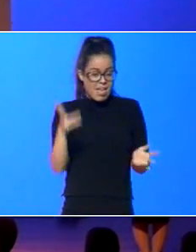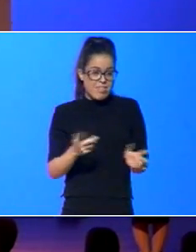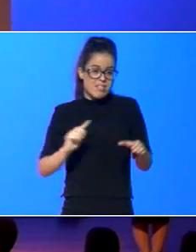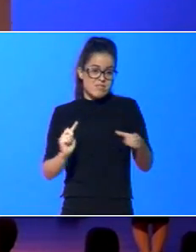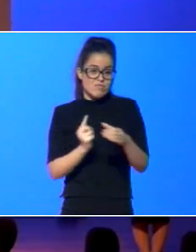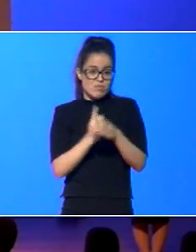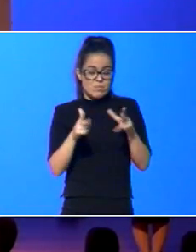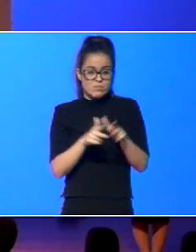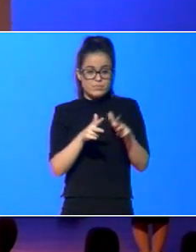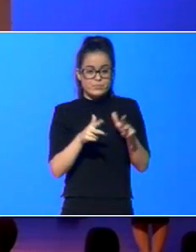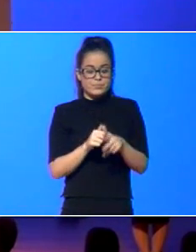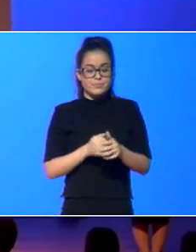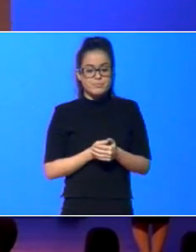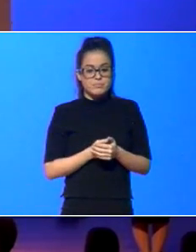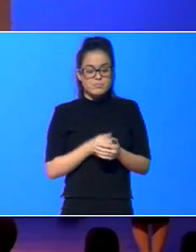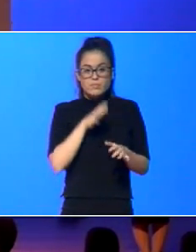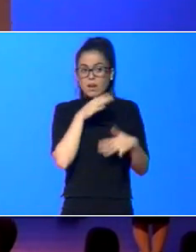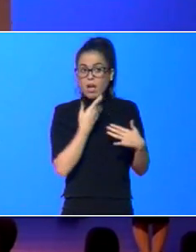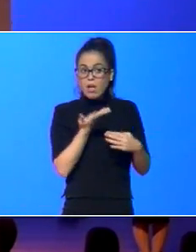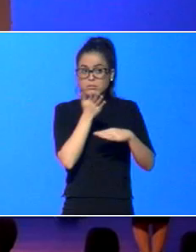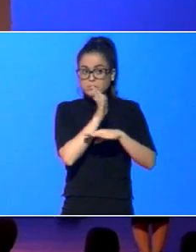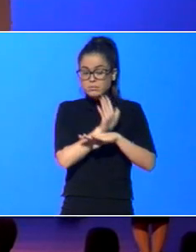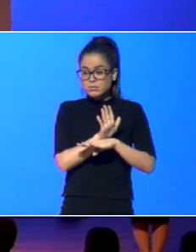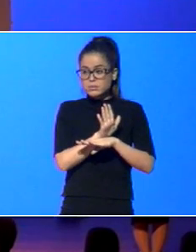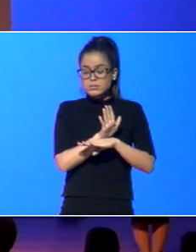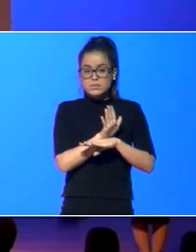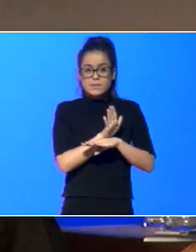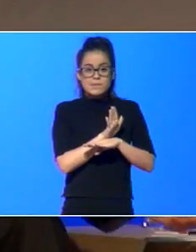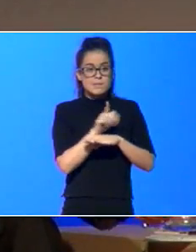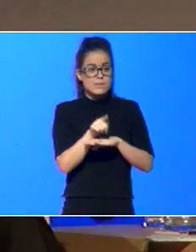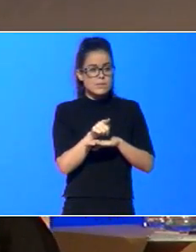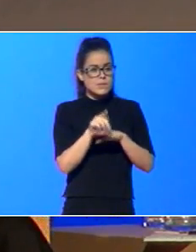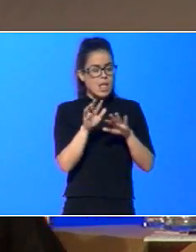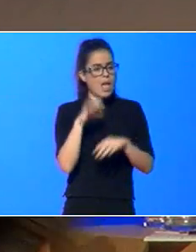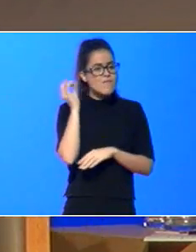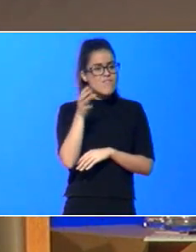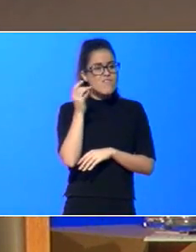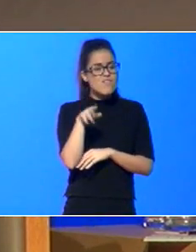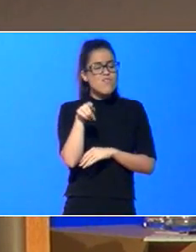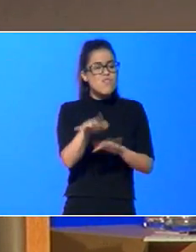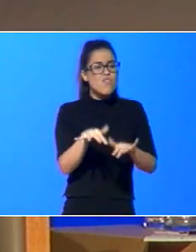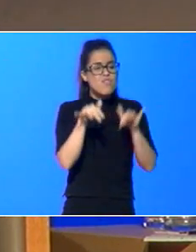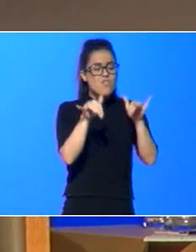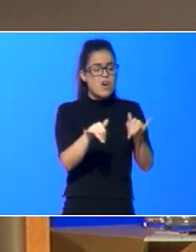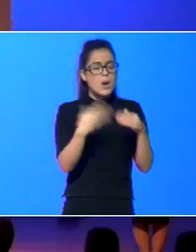Te iba a presentar ahora, además, como miembro del Foro de Vida Independiente y como Libertad,